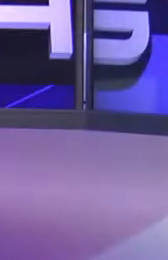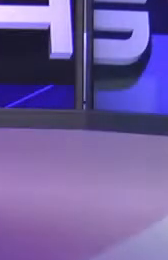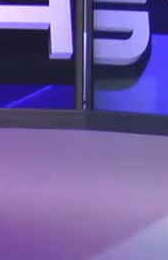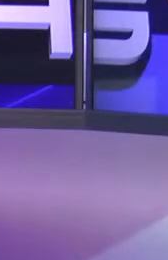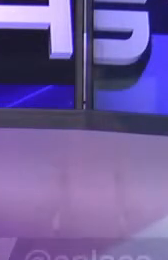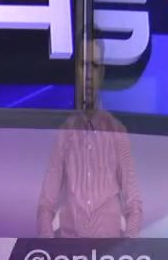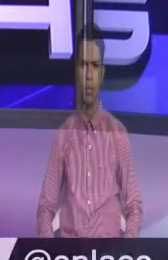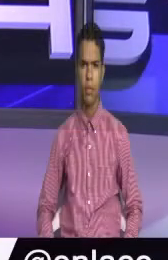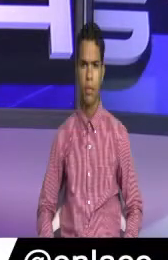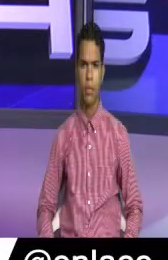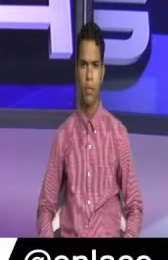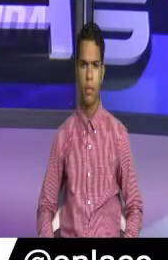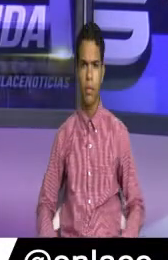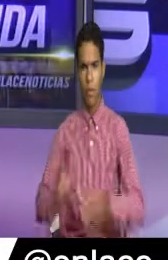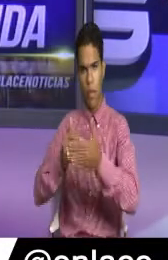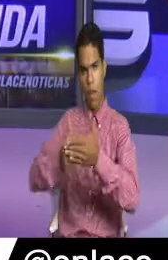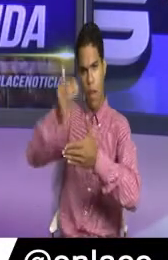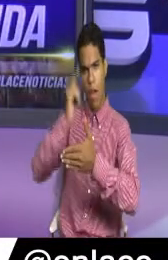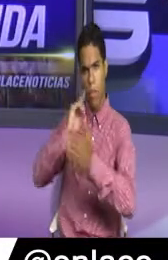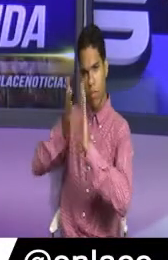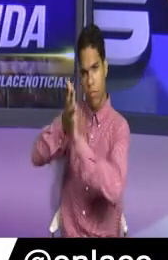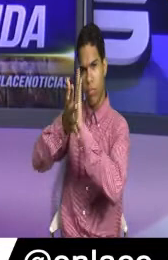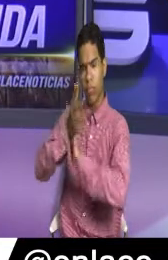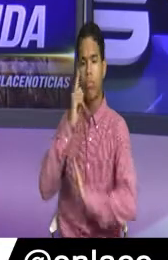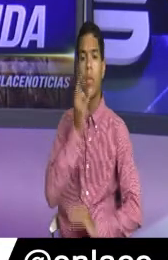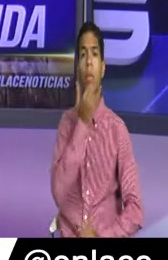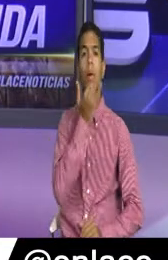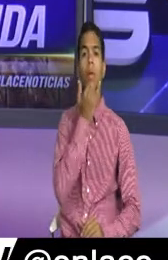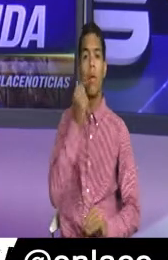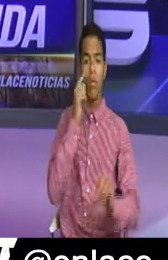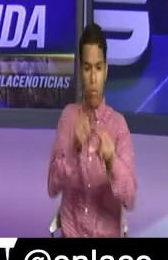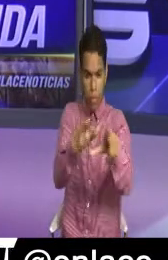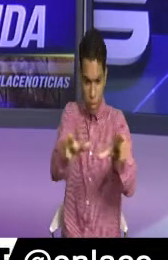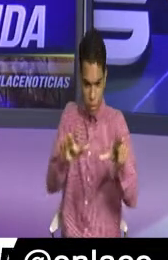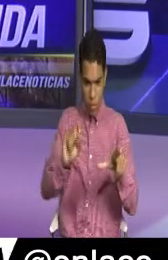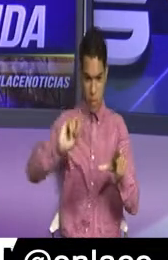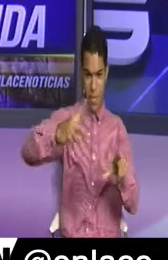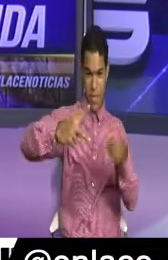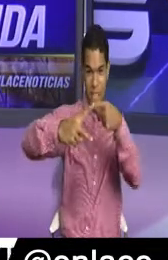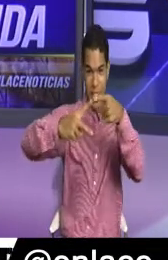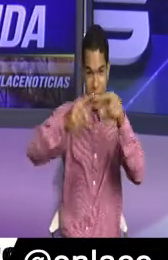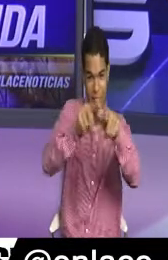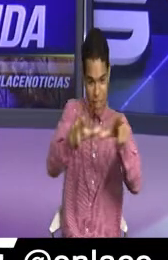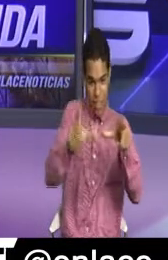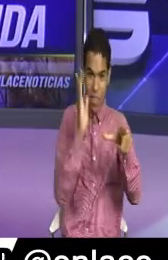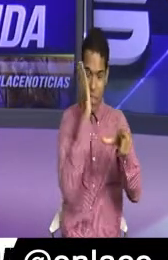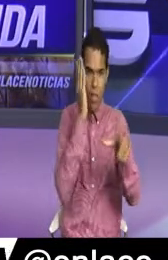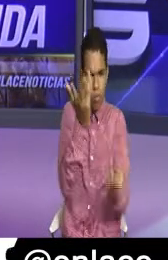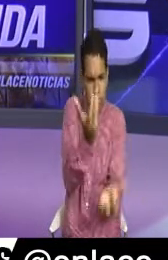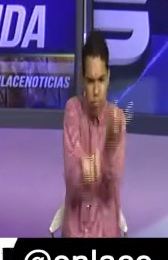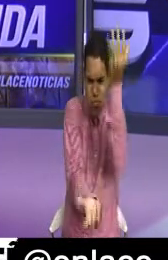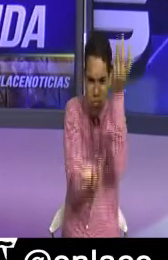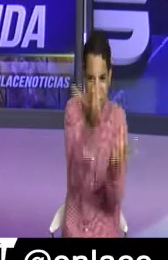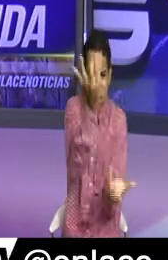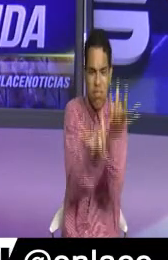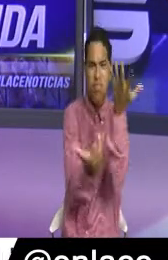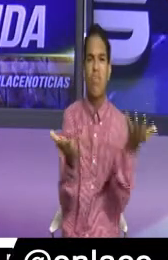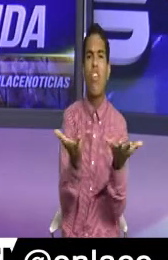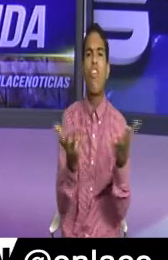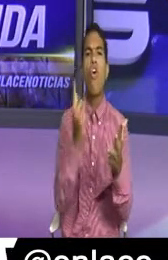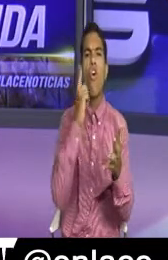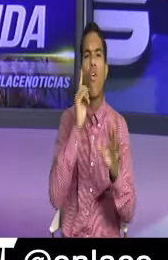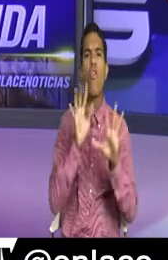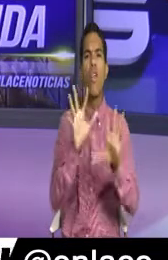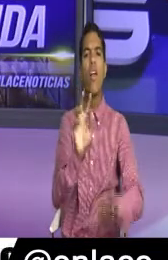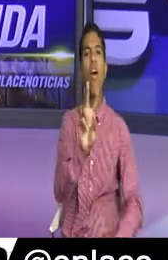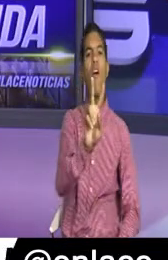Iniciamos con el desarrollo de nuestra información. Las llamas consumieron la habitación del segundo piso de una vivienda ubicada en el barrio Buenavista, en la comuna 4